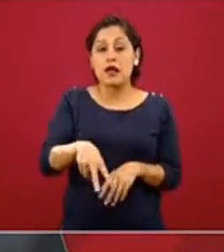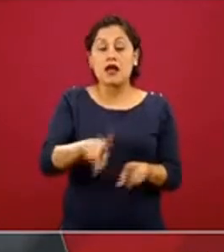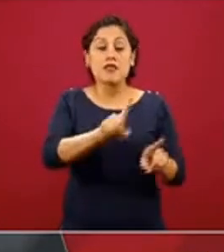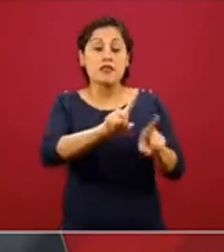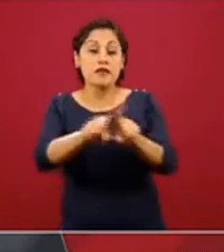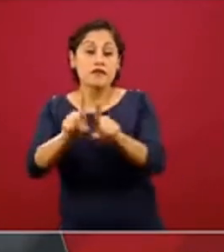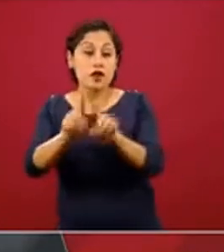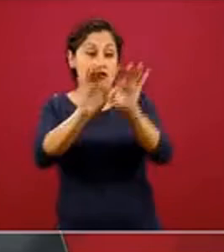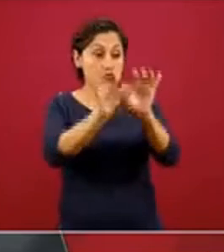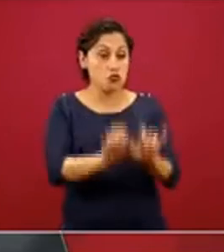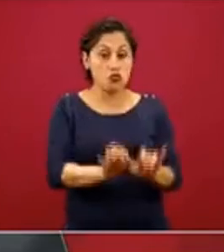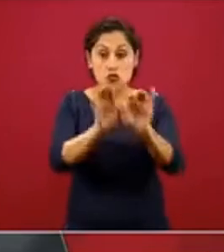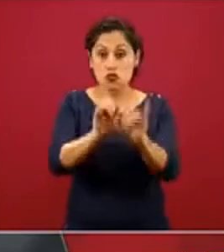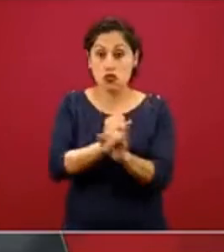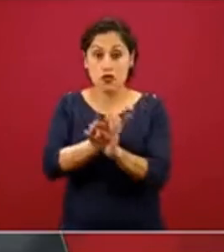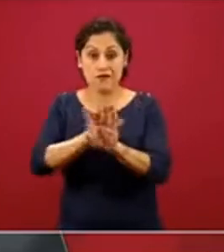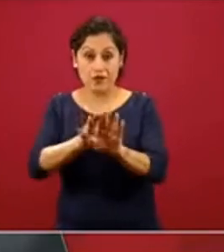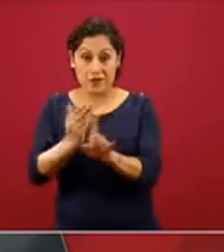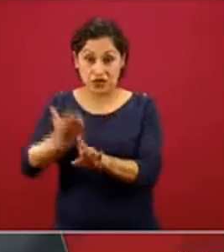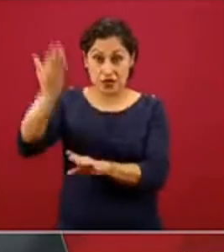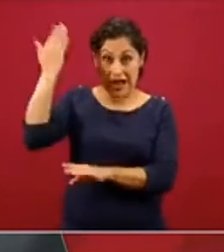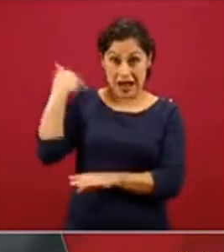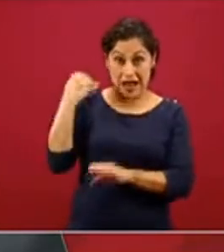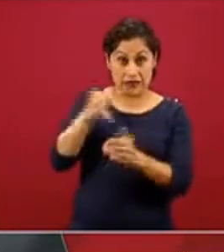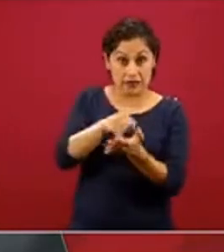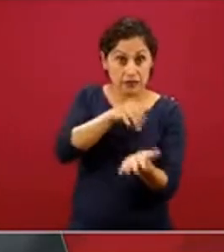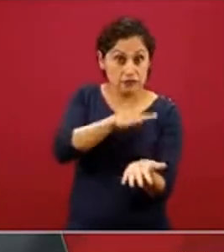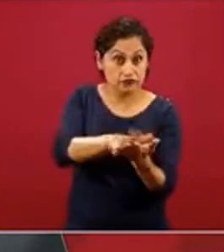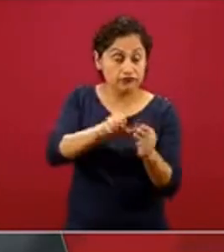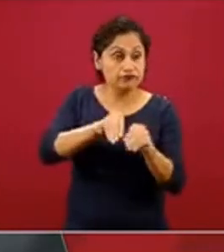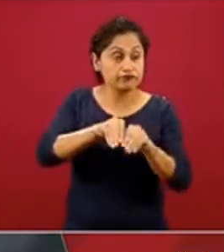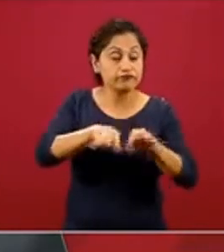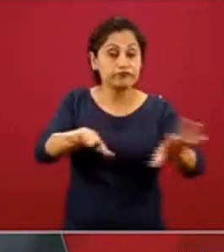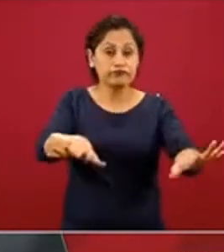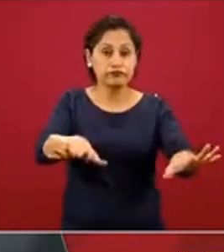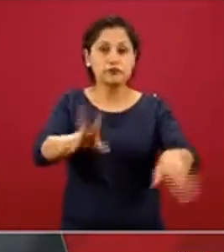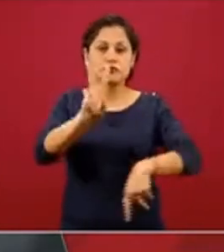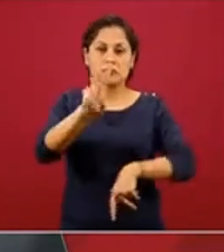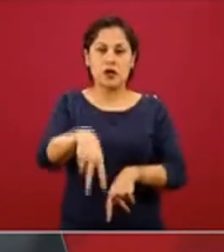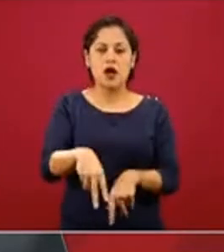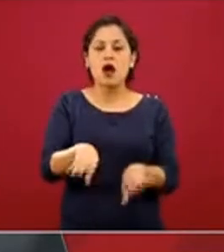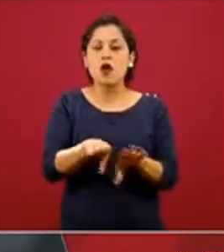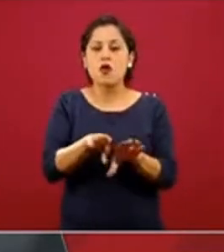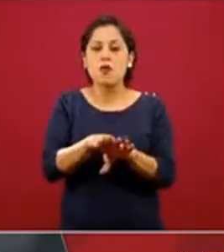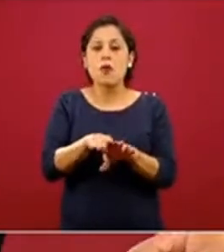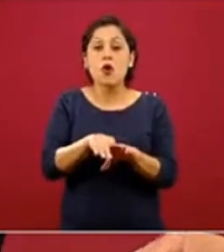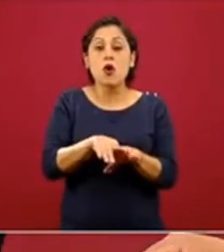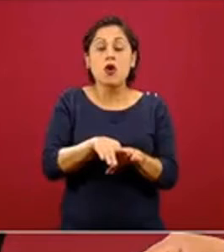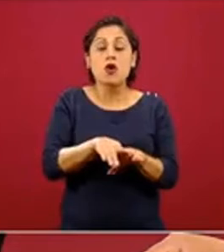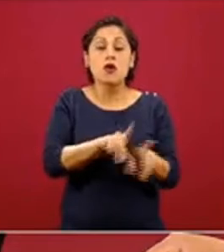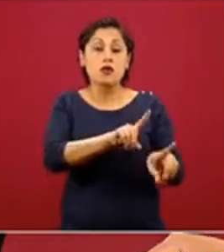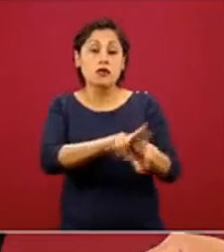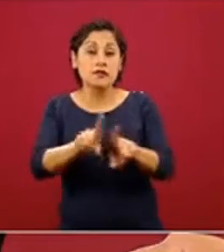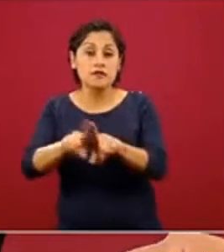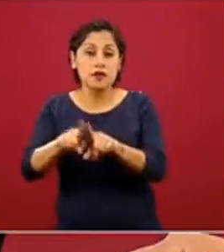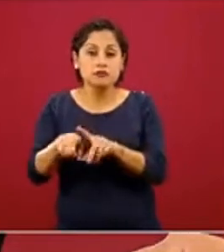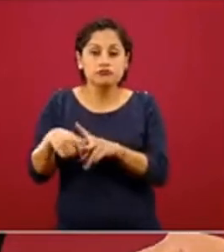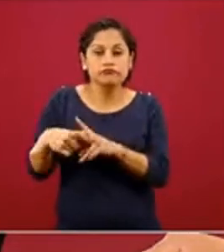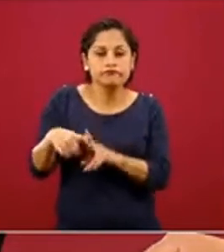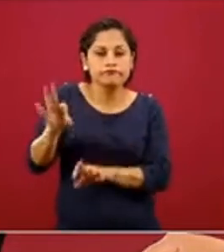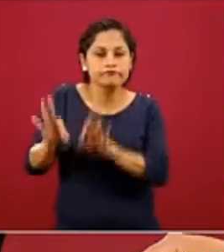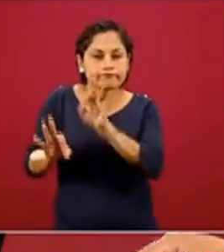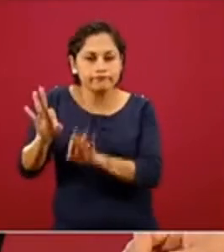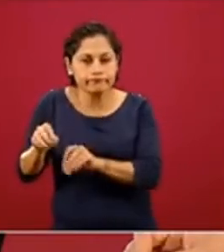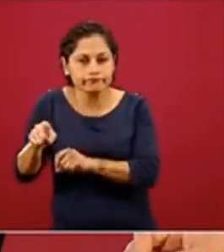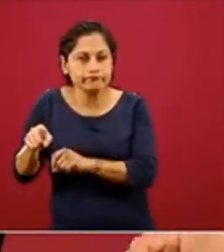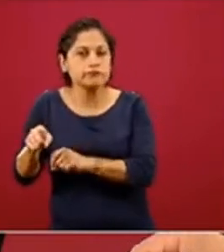previamente publicados es que si bien evalúan de manera experimental o basados en modelaciones matemáticas el